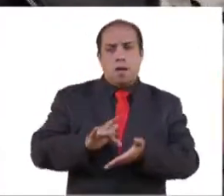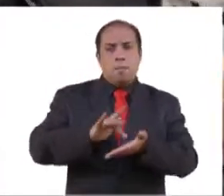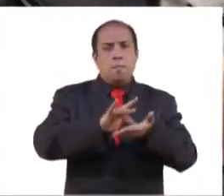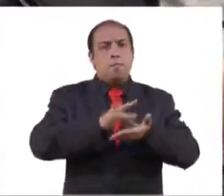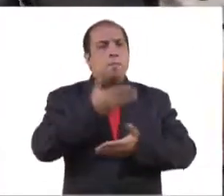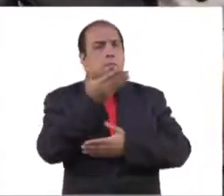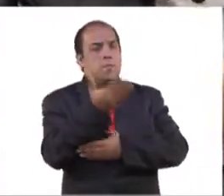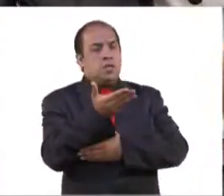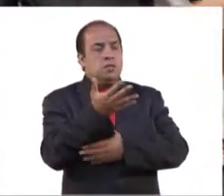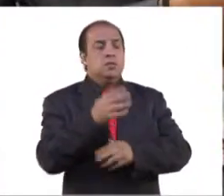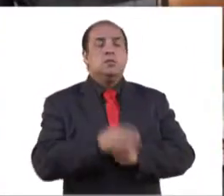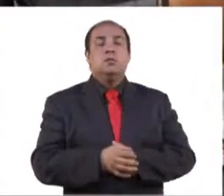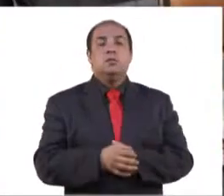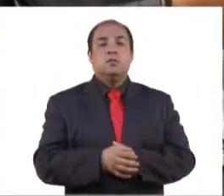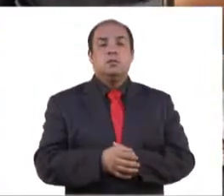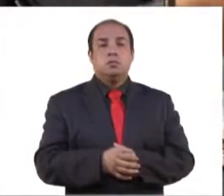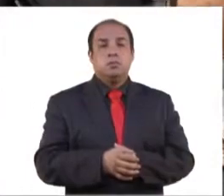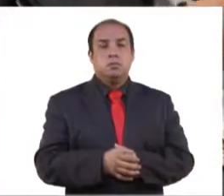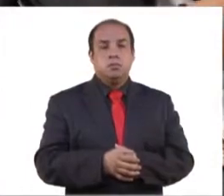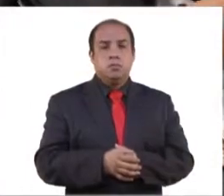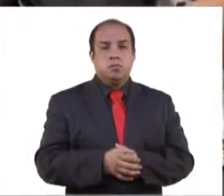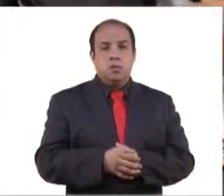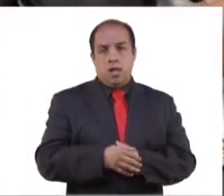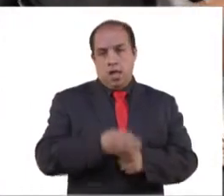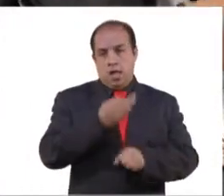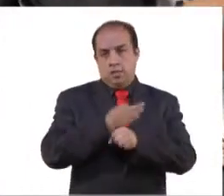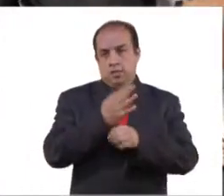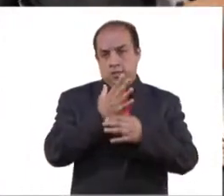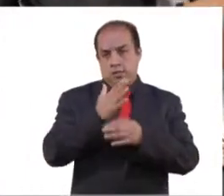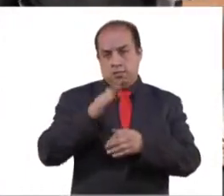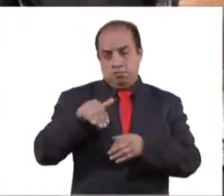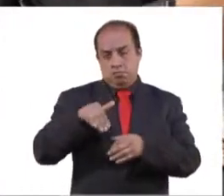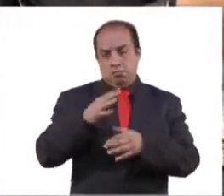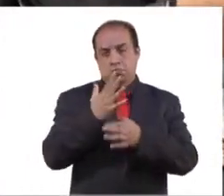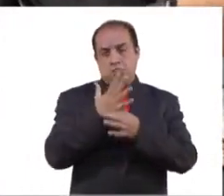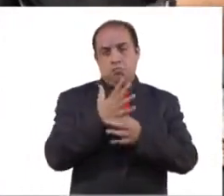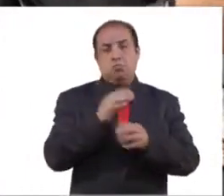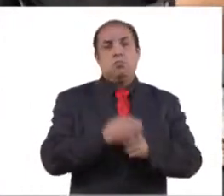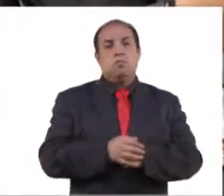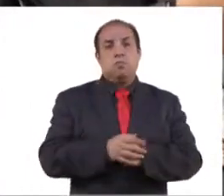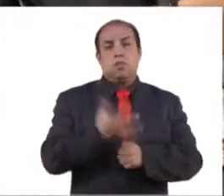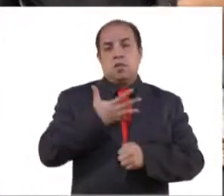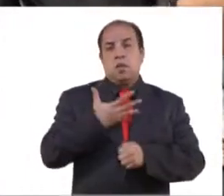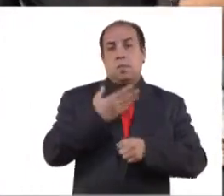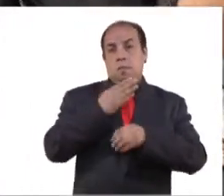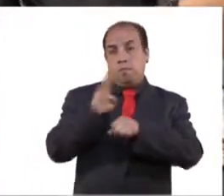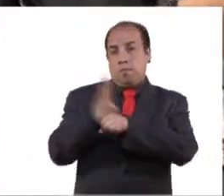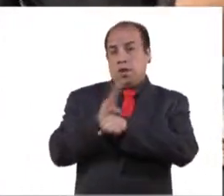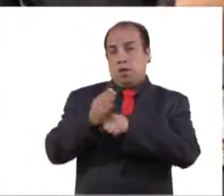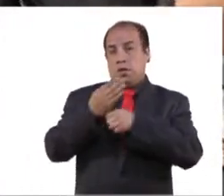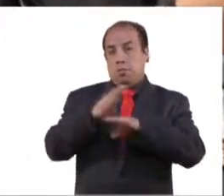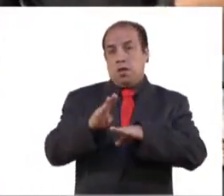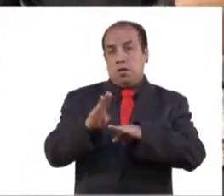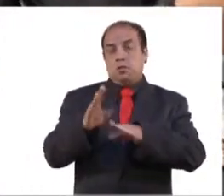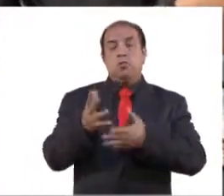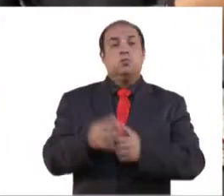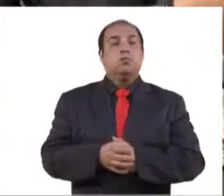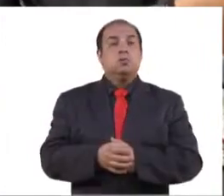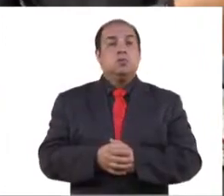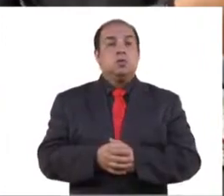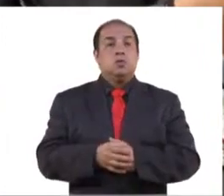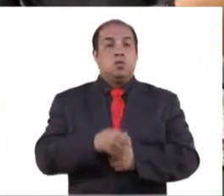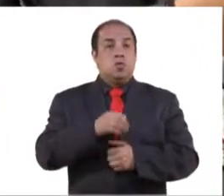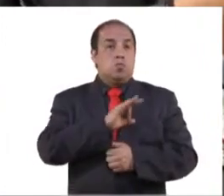precisamente para, pues ahorita como lo acabo de mencionar, ¿no? Habrá muchos beneficios del Banco de Bienestar, a lo mejor no van a querer ya que les cobren tantas